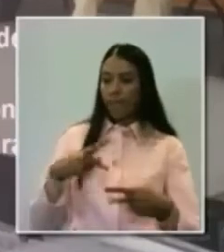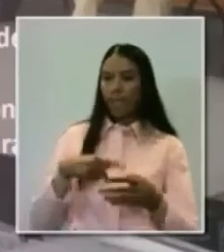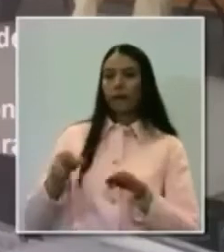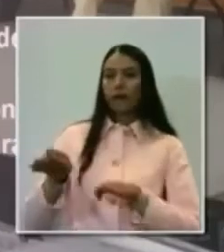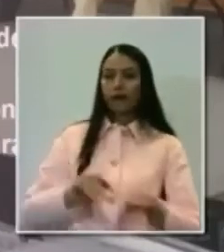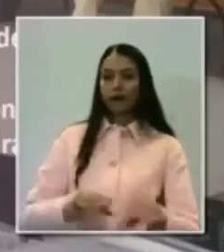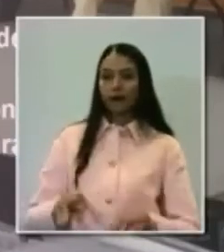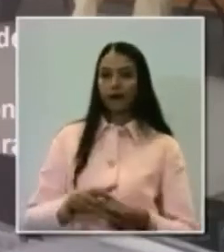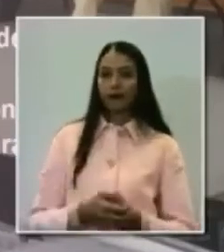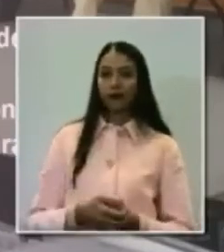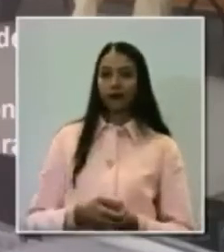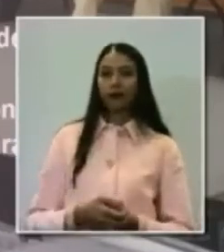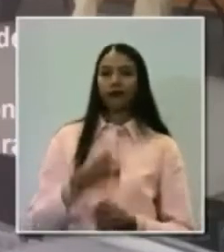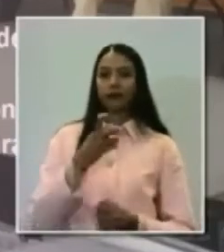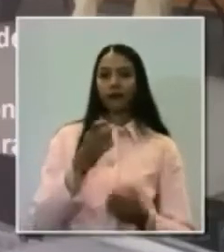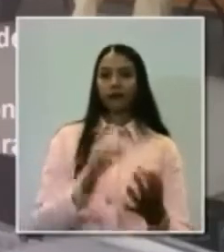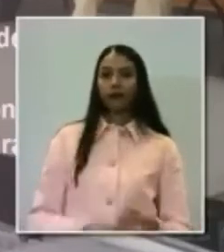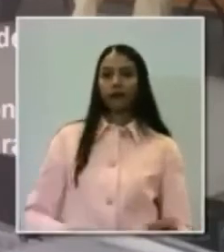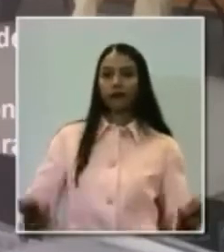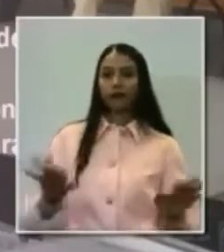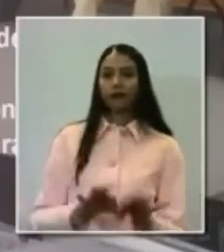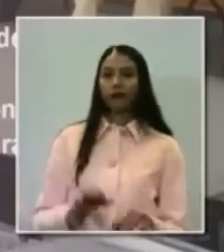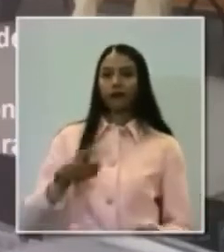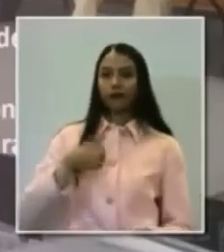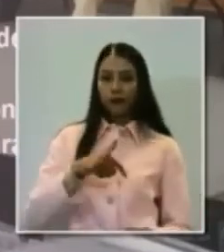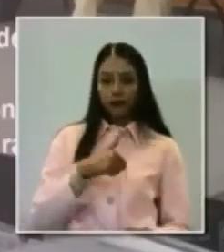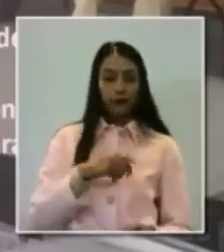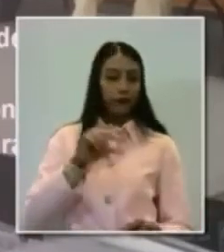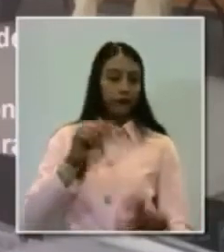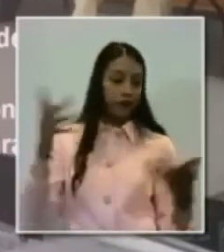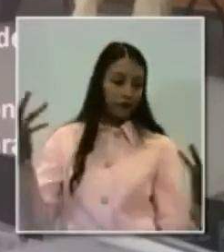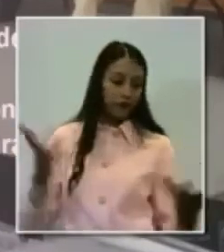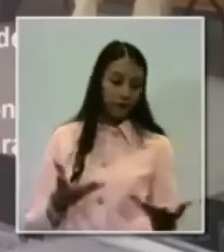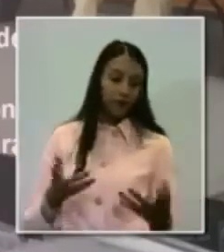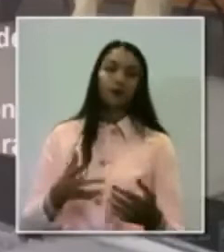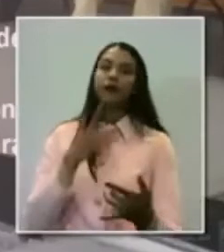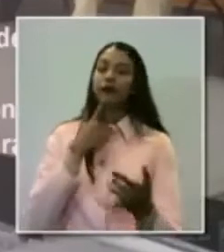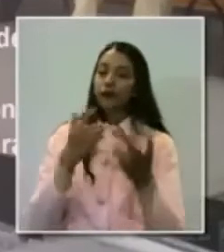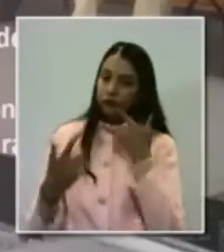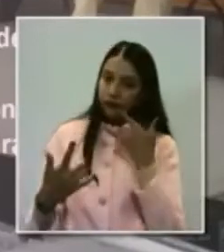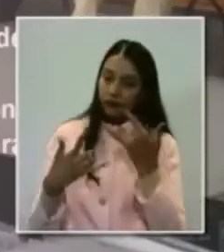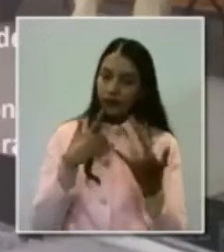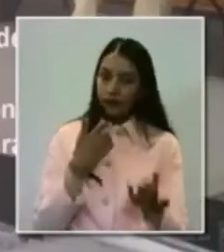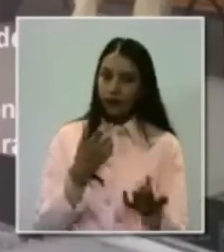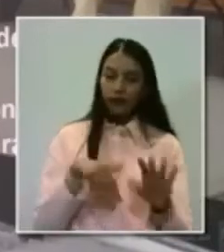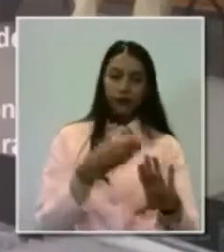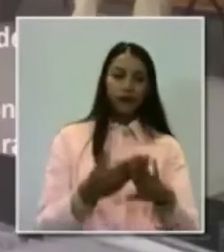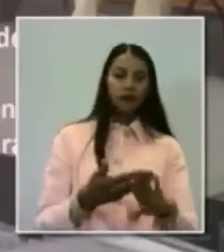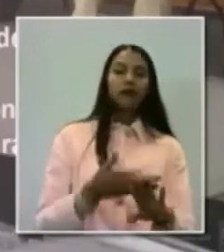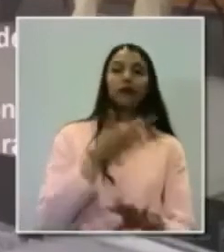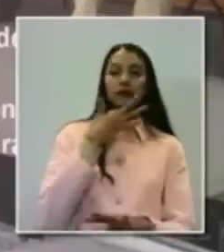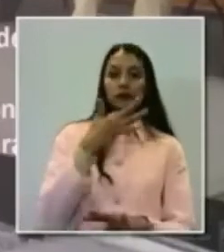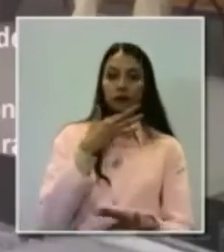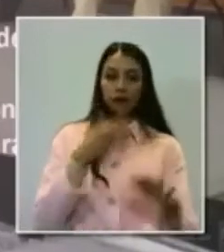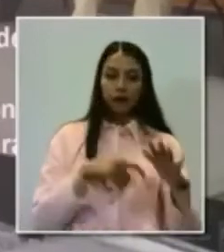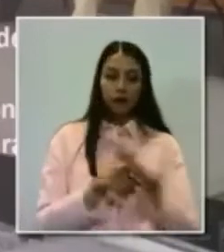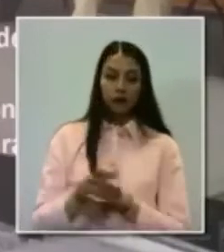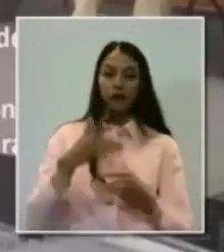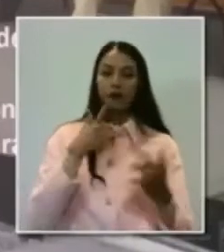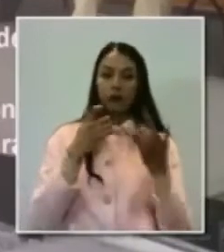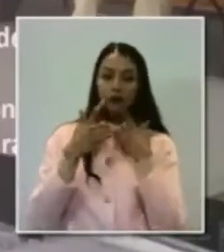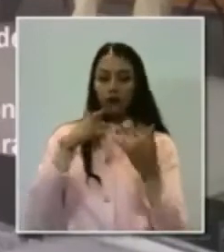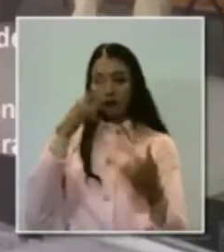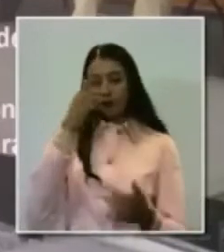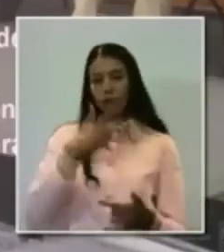está trabajando. Entonces es fundamental. Si nosotros no hacemos esta lucha contra la corrupción, esta lucha por tener